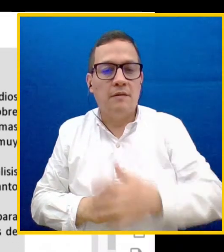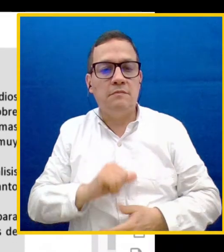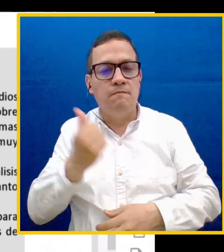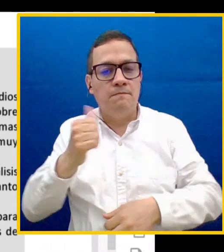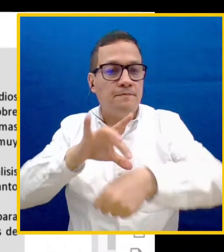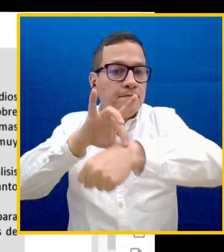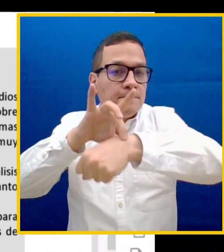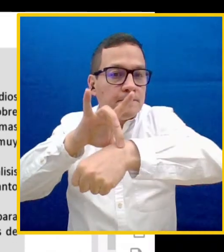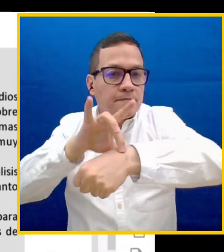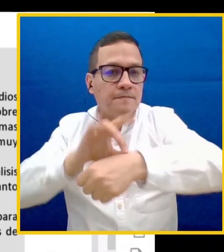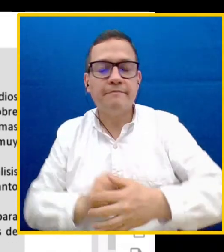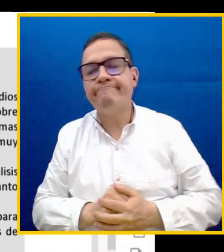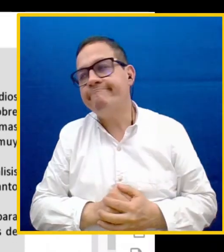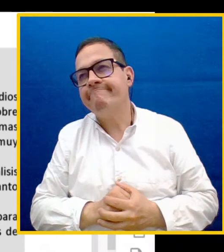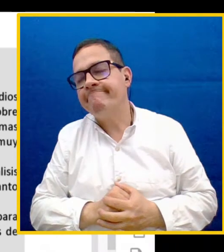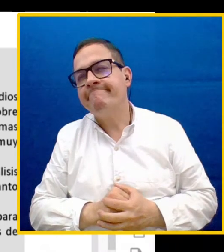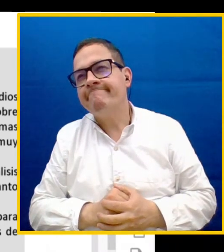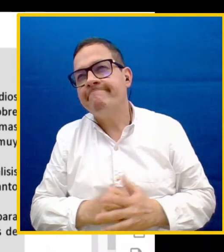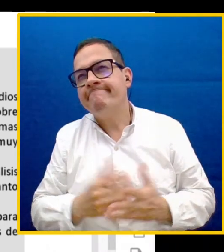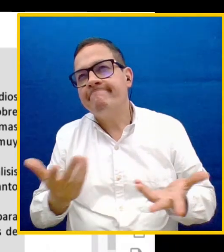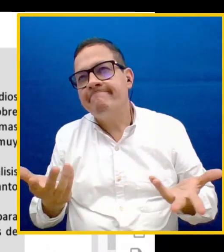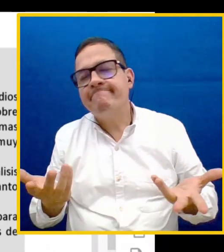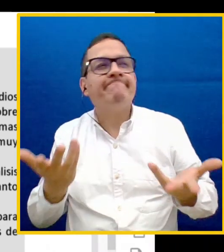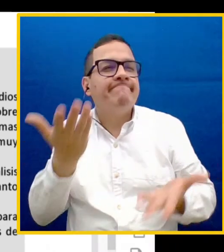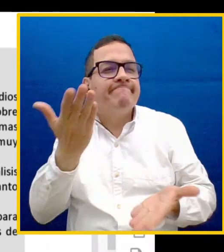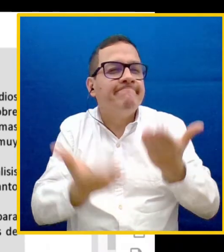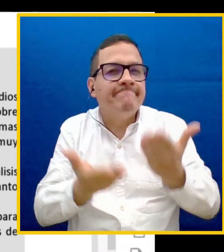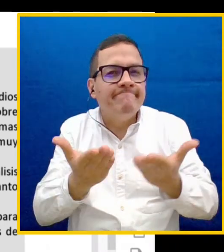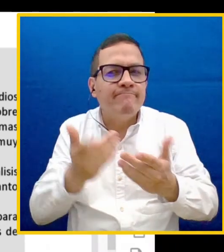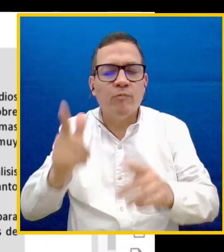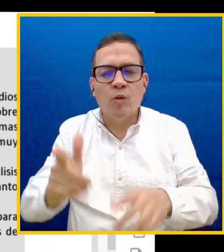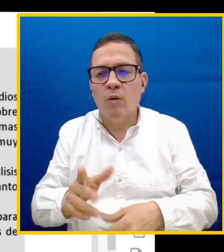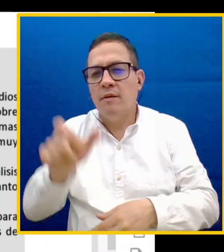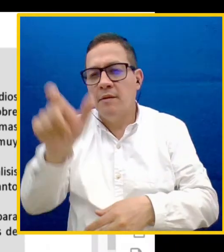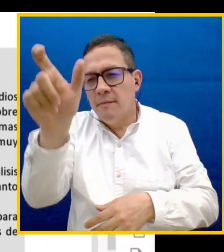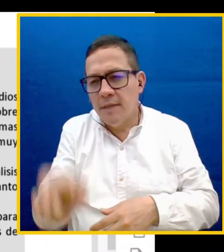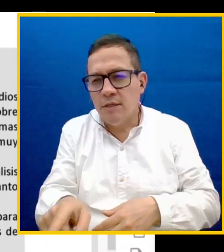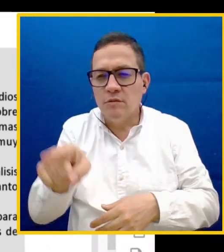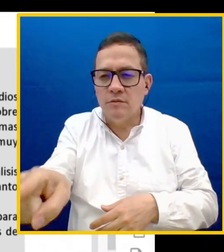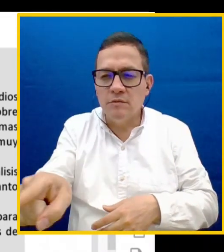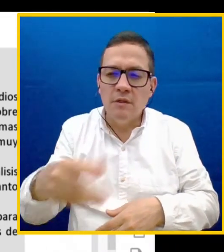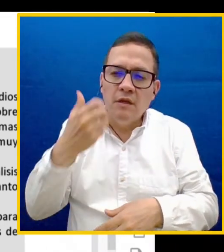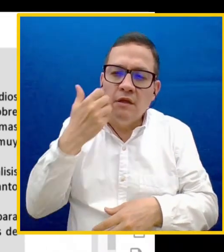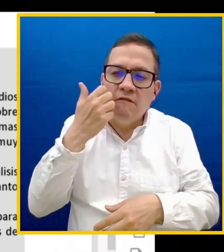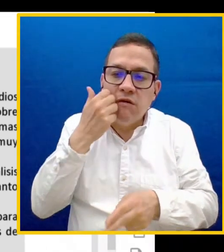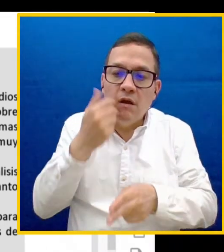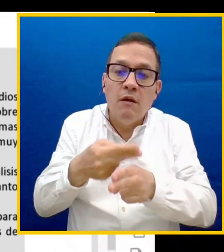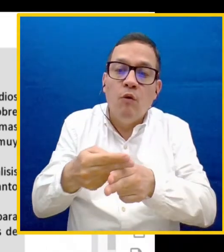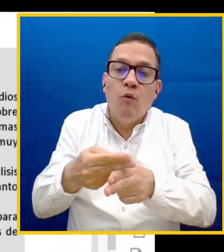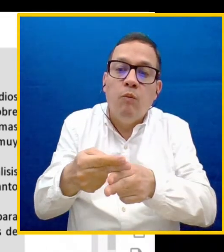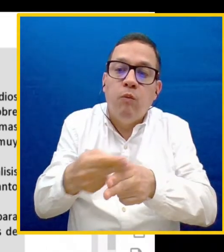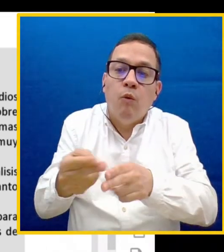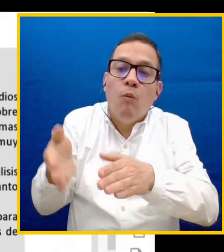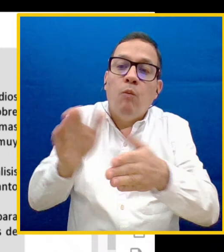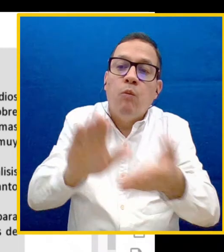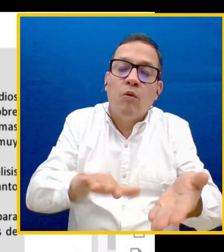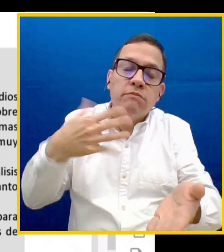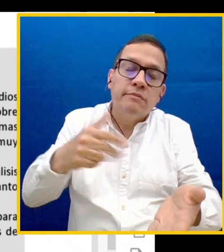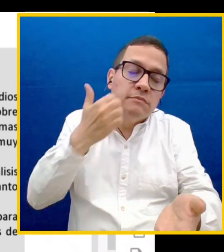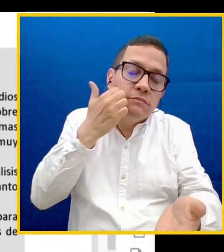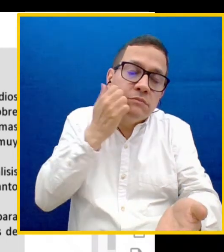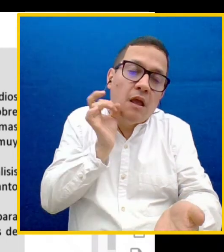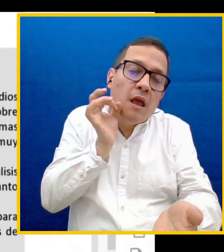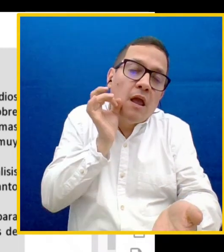Un médico que indague sobre qué elementos debe tener en cuenta para tratar a pacientes de enfermedades en